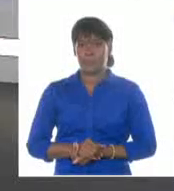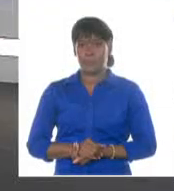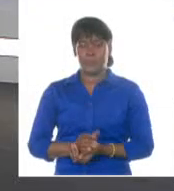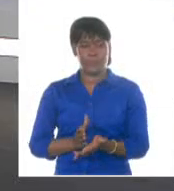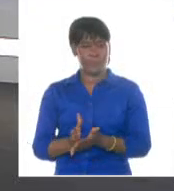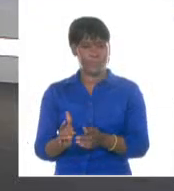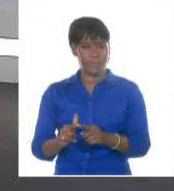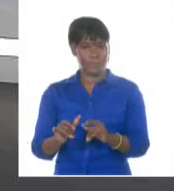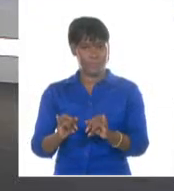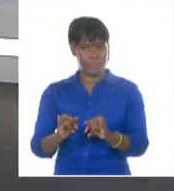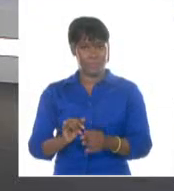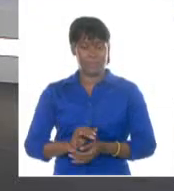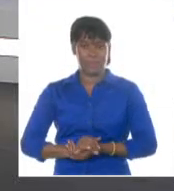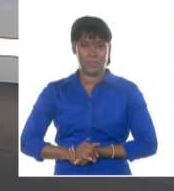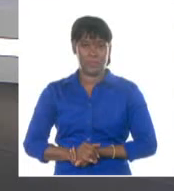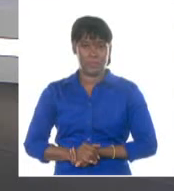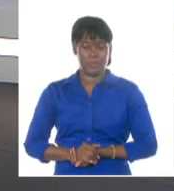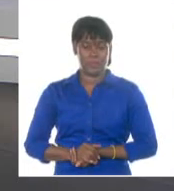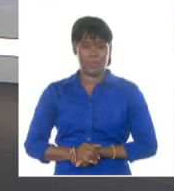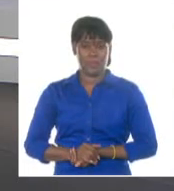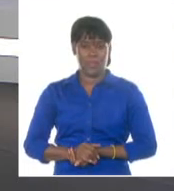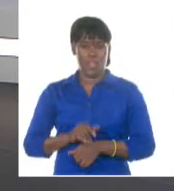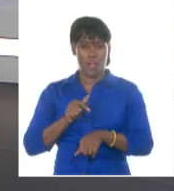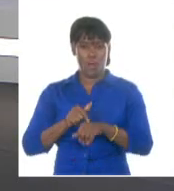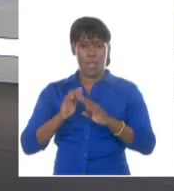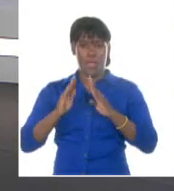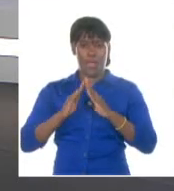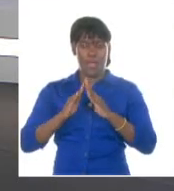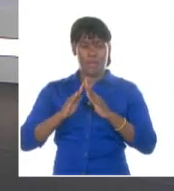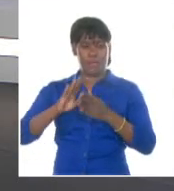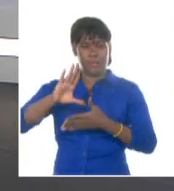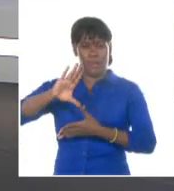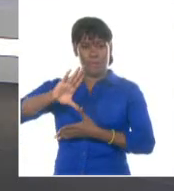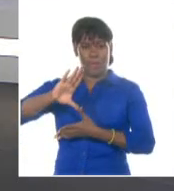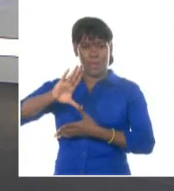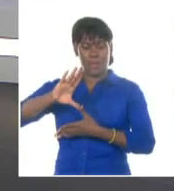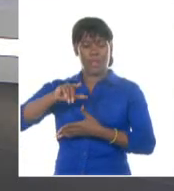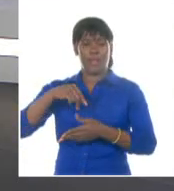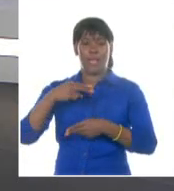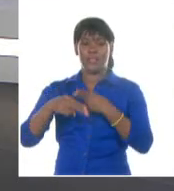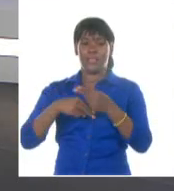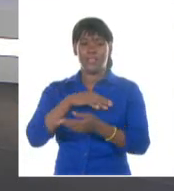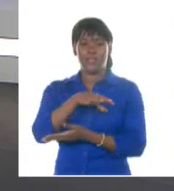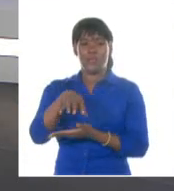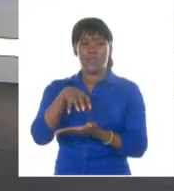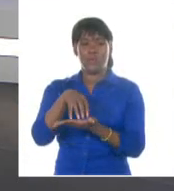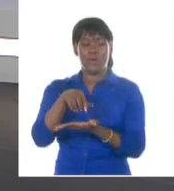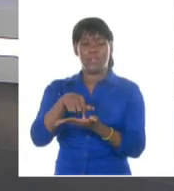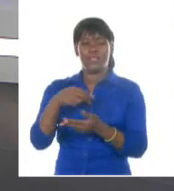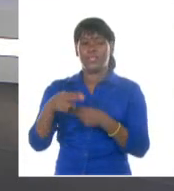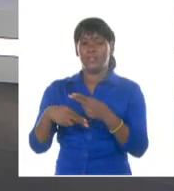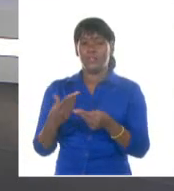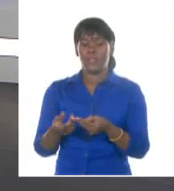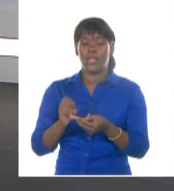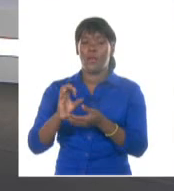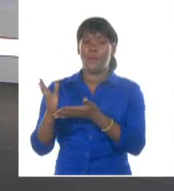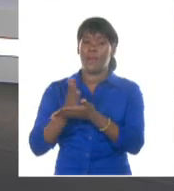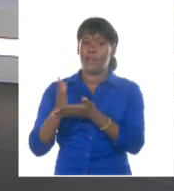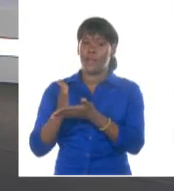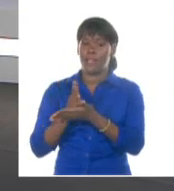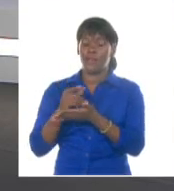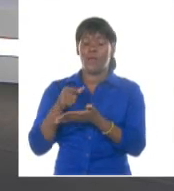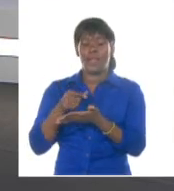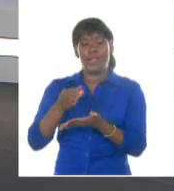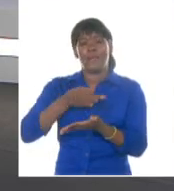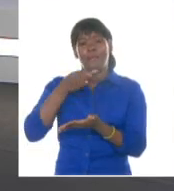Continuamos con más informaciones. Hoy se presentó en Casa de las Américas el libro Ítalo Calvino, Cuba y Latinoamérica, como parte de las actividades por el